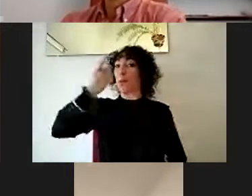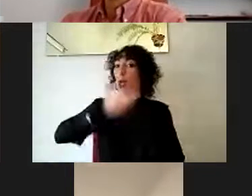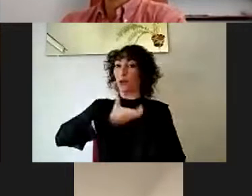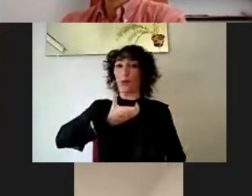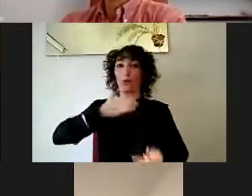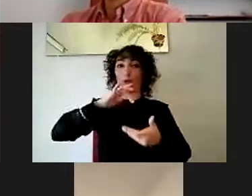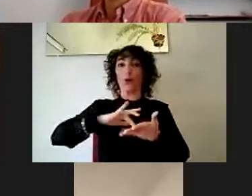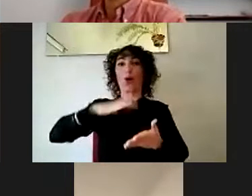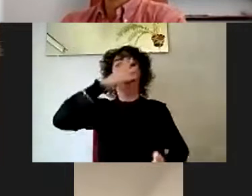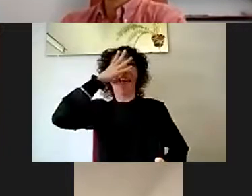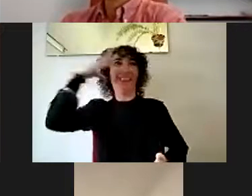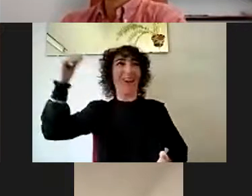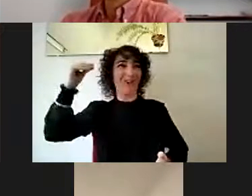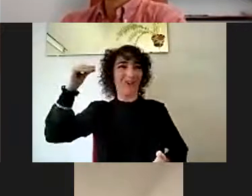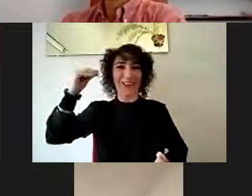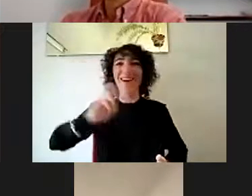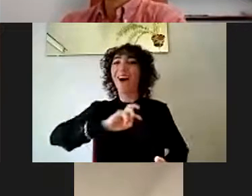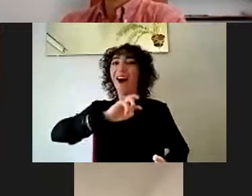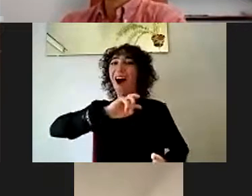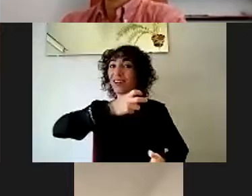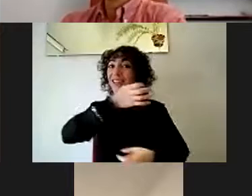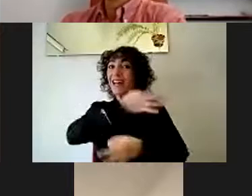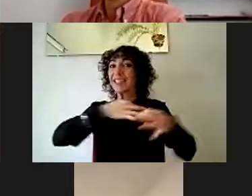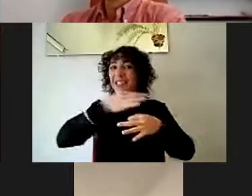las islas, sí hay otros que van más avanzados.